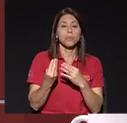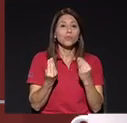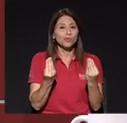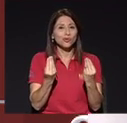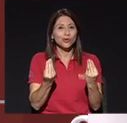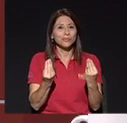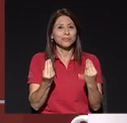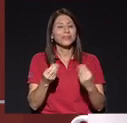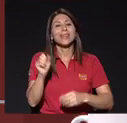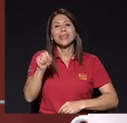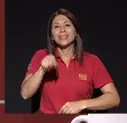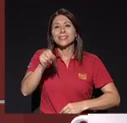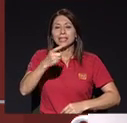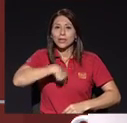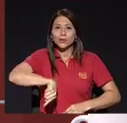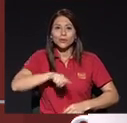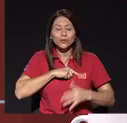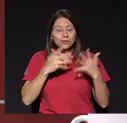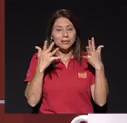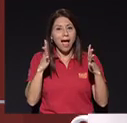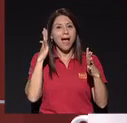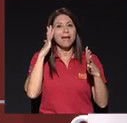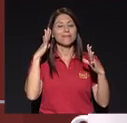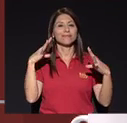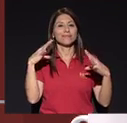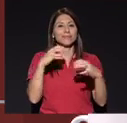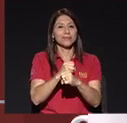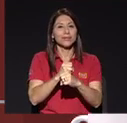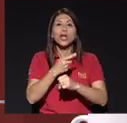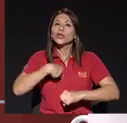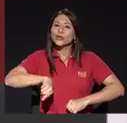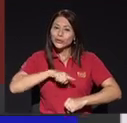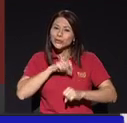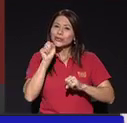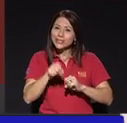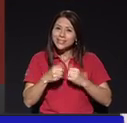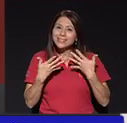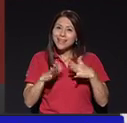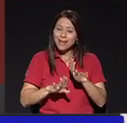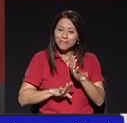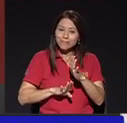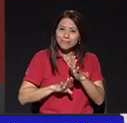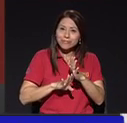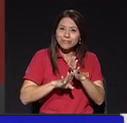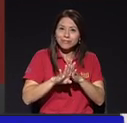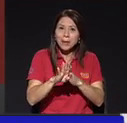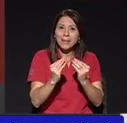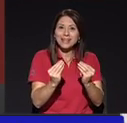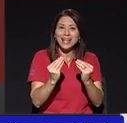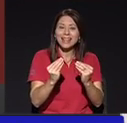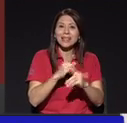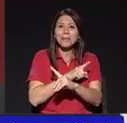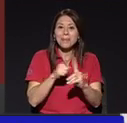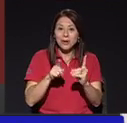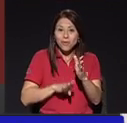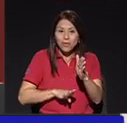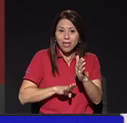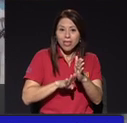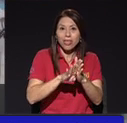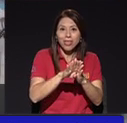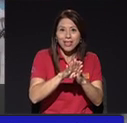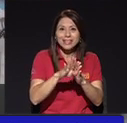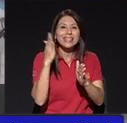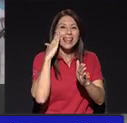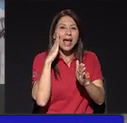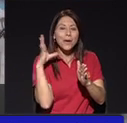pues sí, llegamos a esa conclusión que ustedes mencionaban, ¿verdad? De que hemos avanzado bastante, pero cuando uno avanza bastante, es cuando más tiene claro todo lo